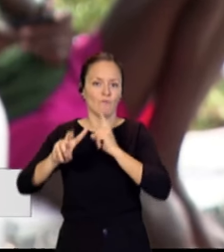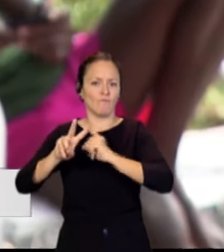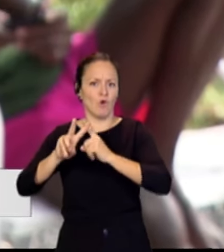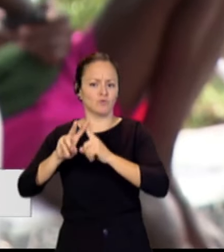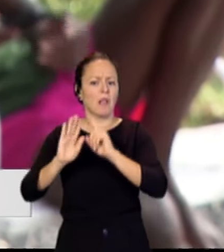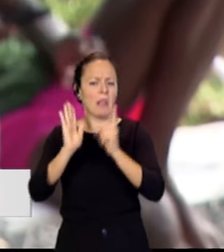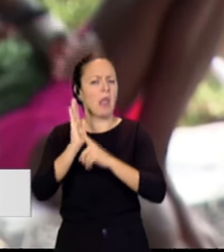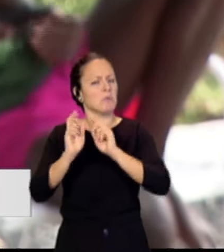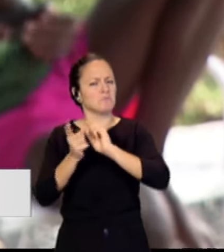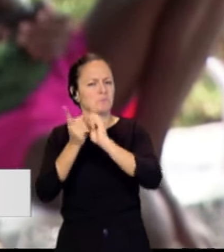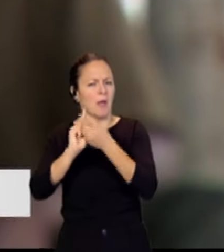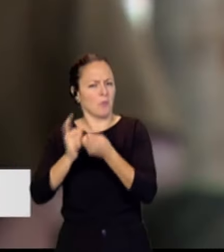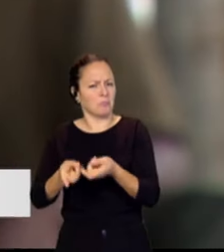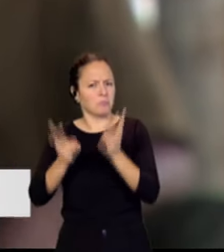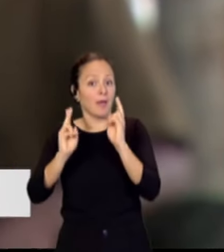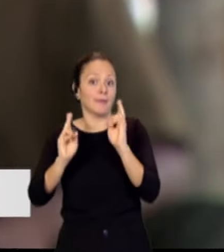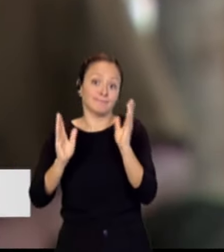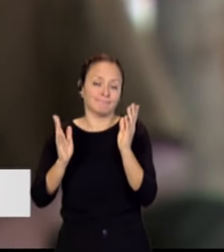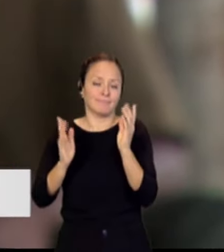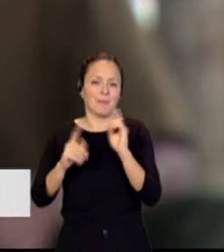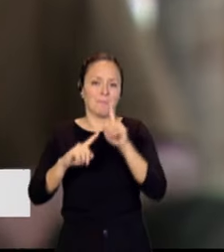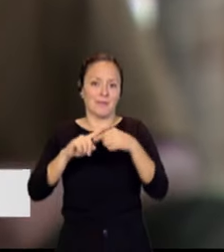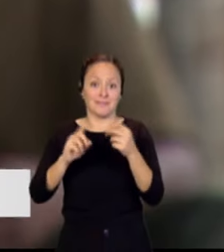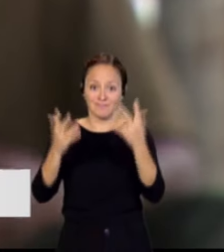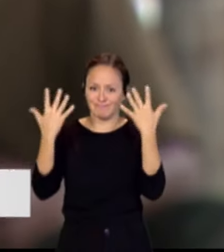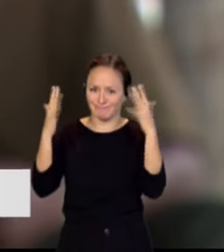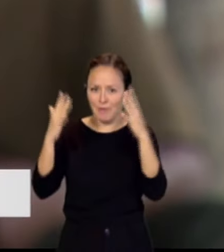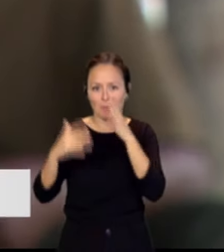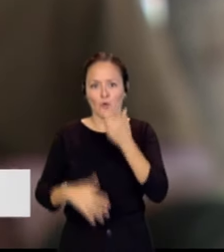y celebran que moncloa esté dando esos